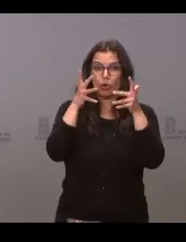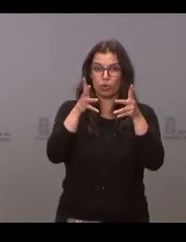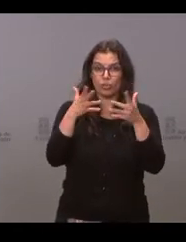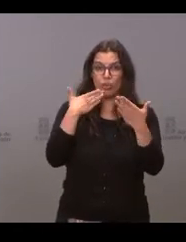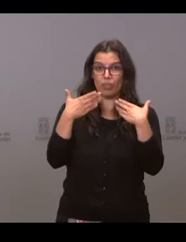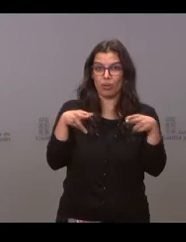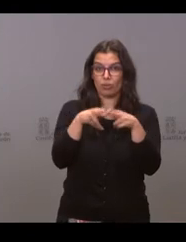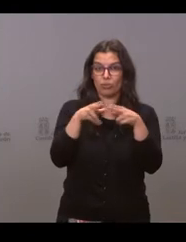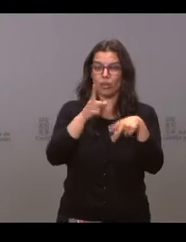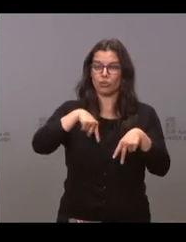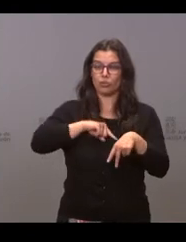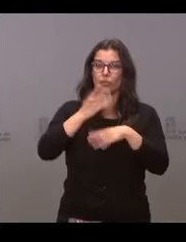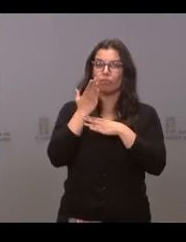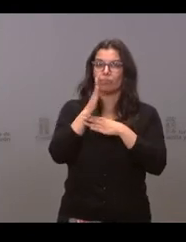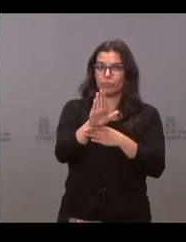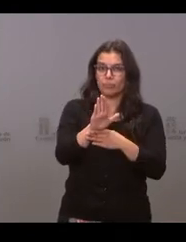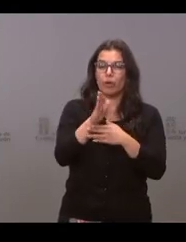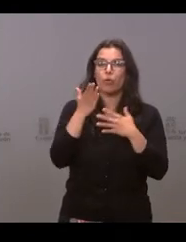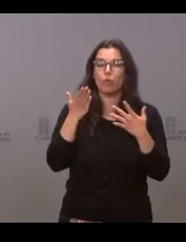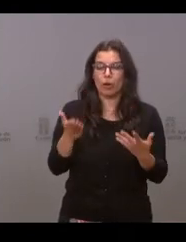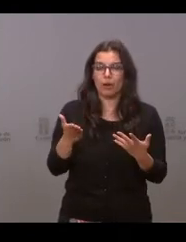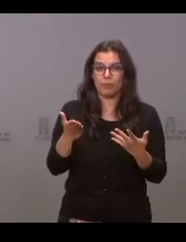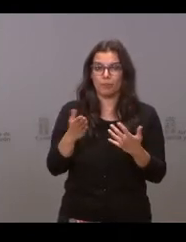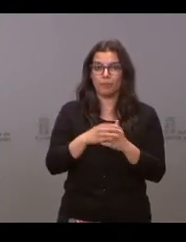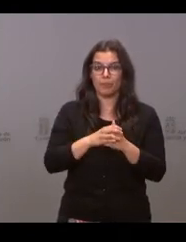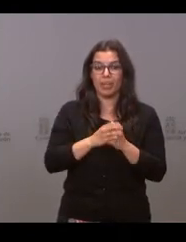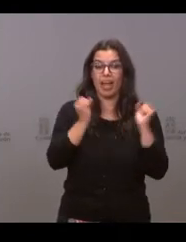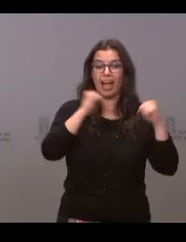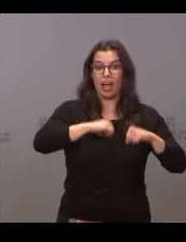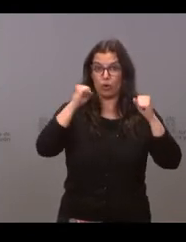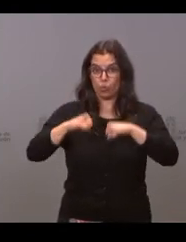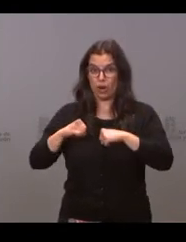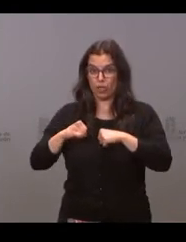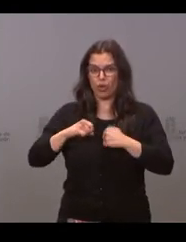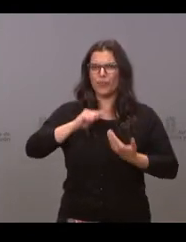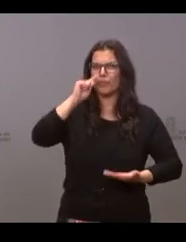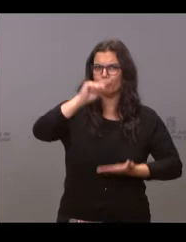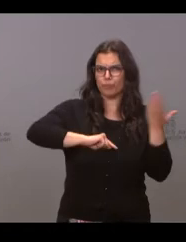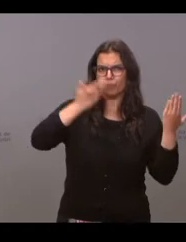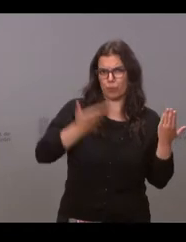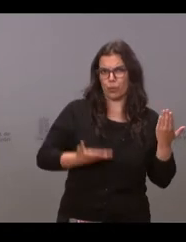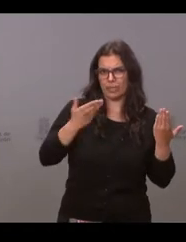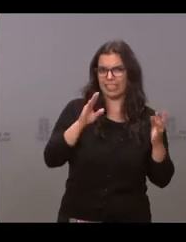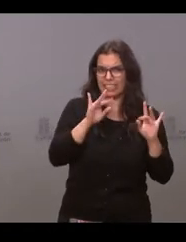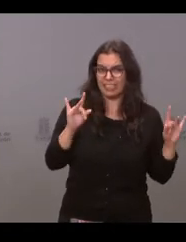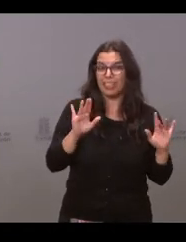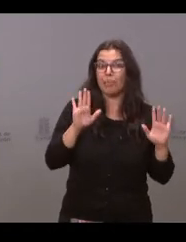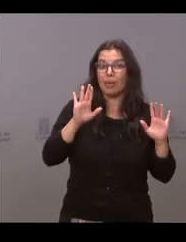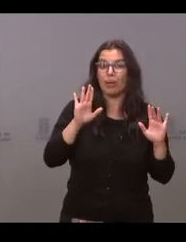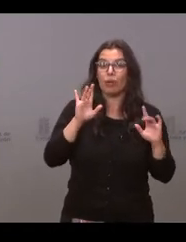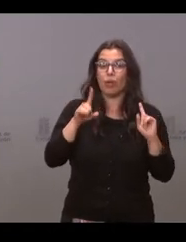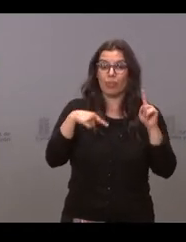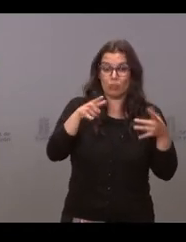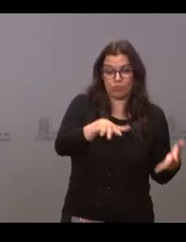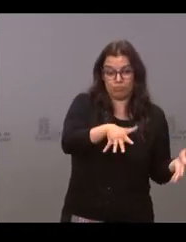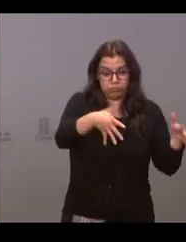de que si es importante la firma de los acuerdos es mucho más importante el desarrollo de los